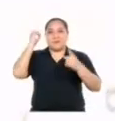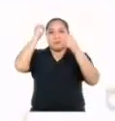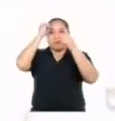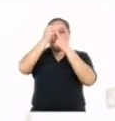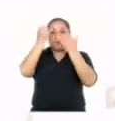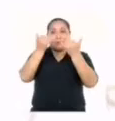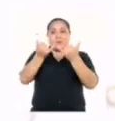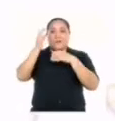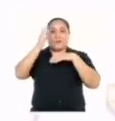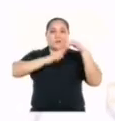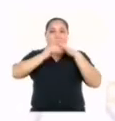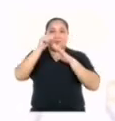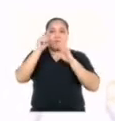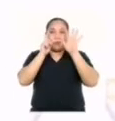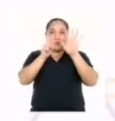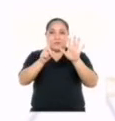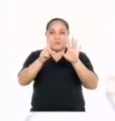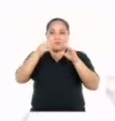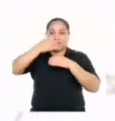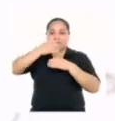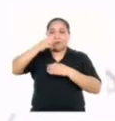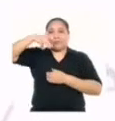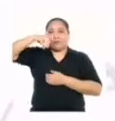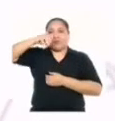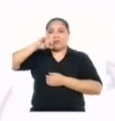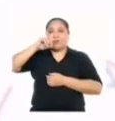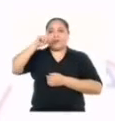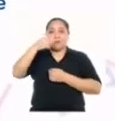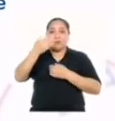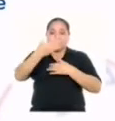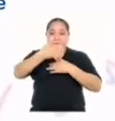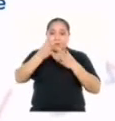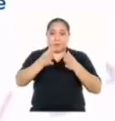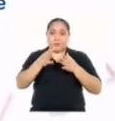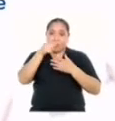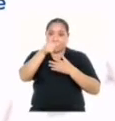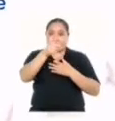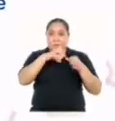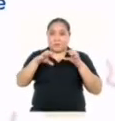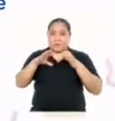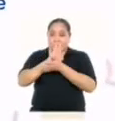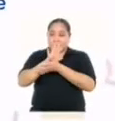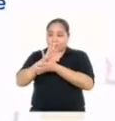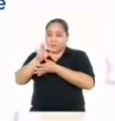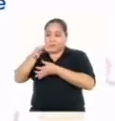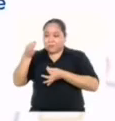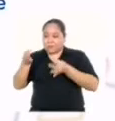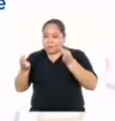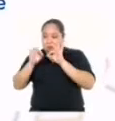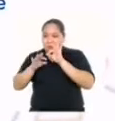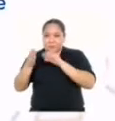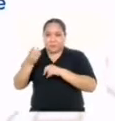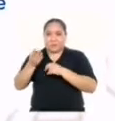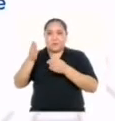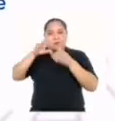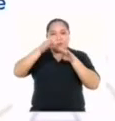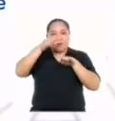reto de hoy será construir 6 módulos de Sono-B, con los cuadrados que hicieron a partir de hojas de papel de reuso.